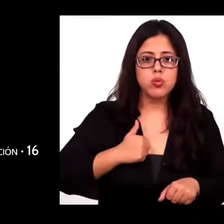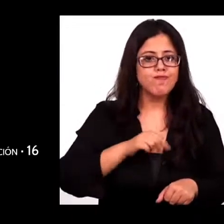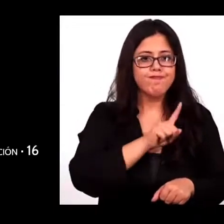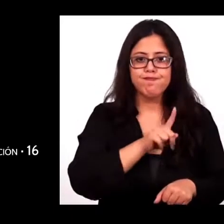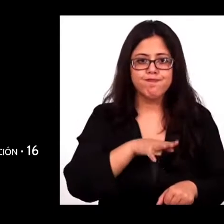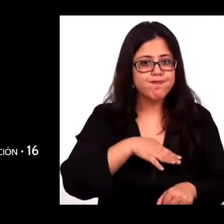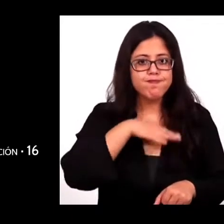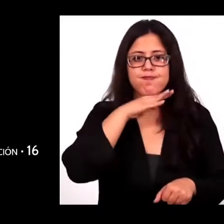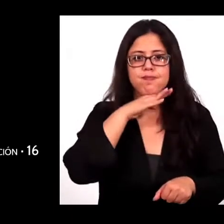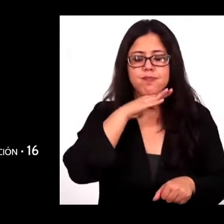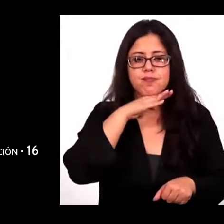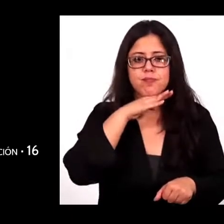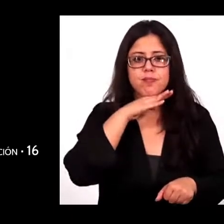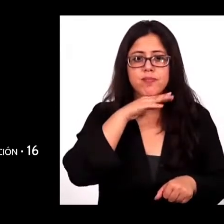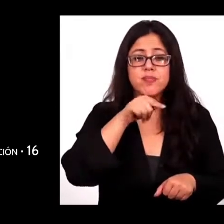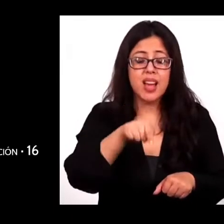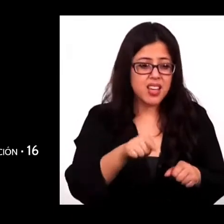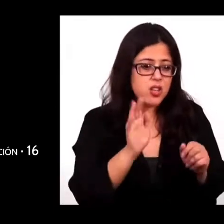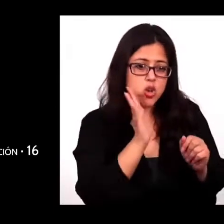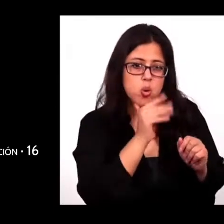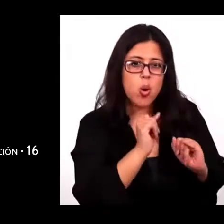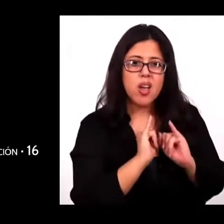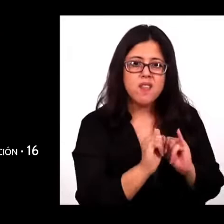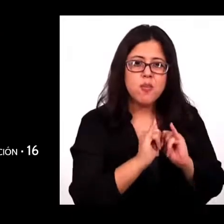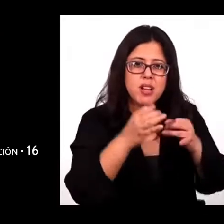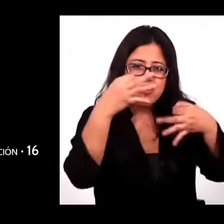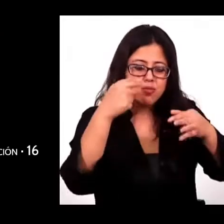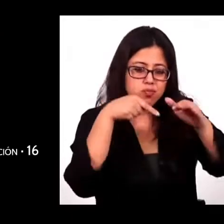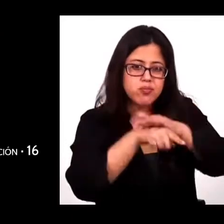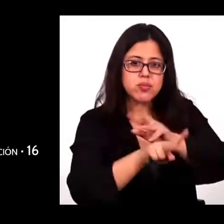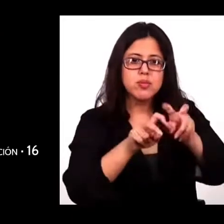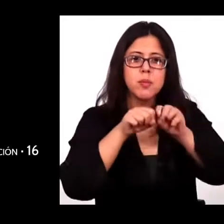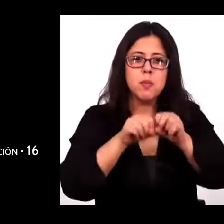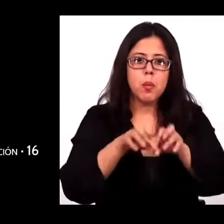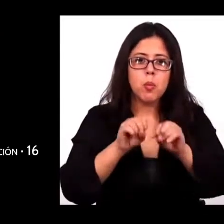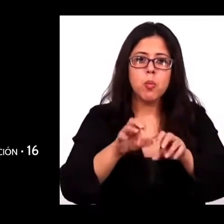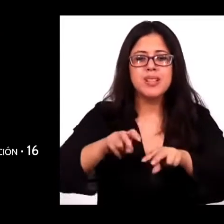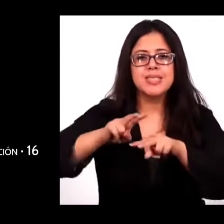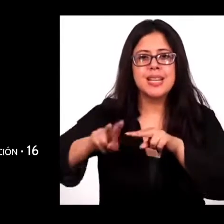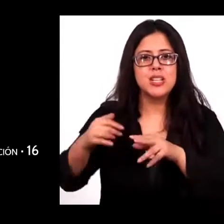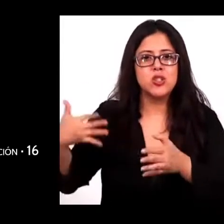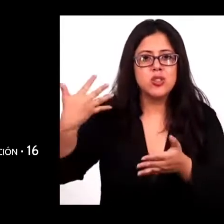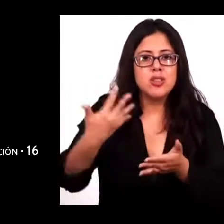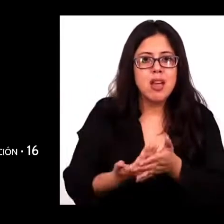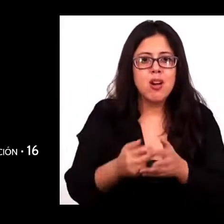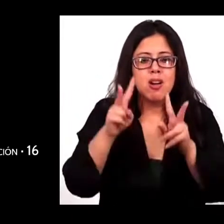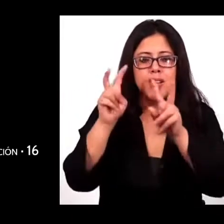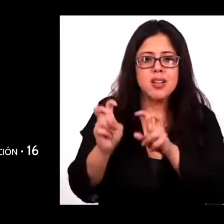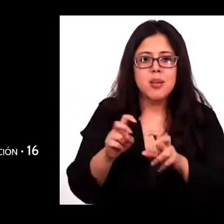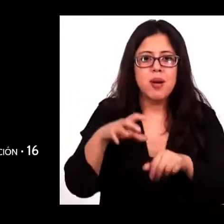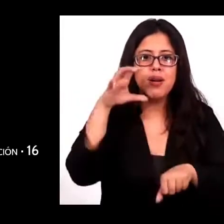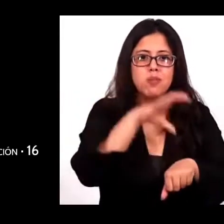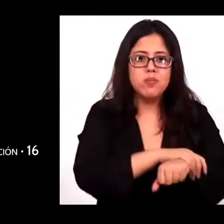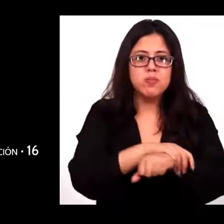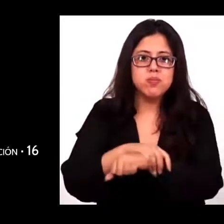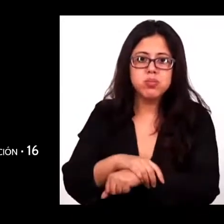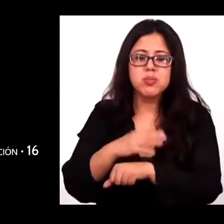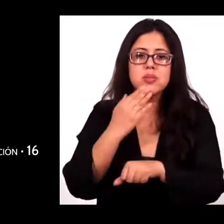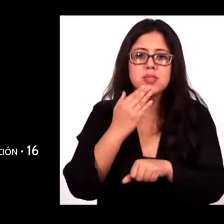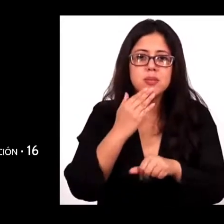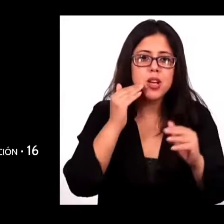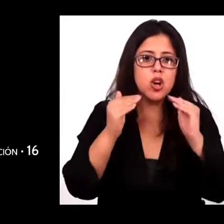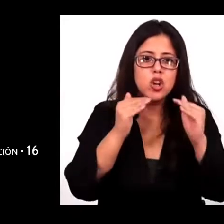ineficiente. No se entregan detalles del contenido de las capacitaciones que se han hecho en materia de detenciones y de intervención con niños,